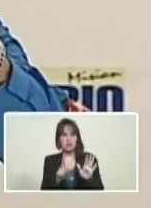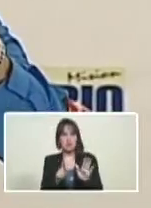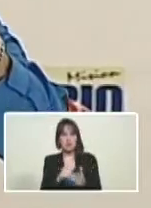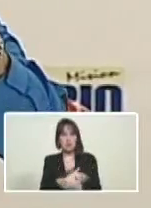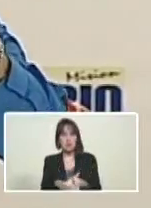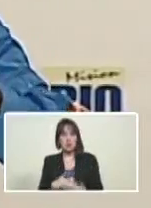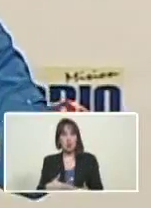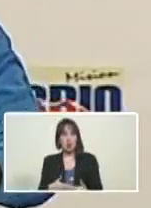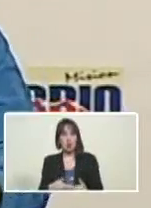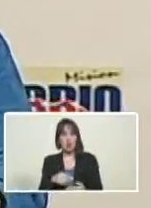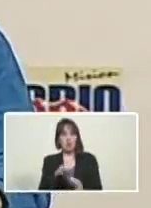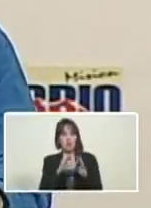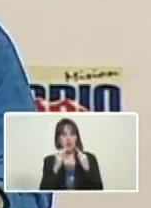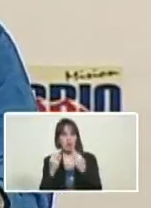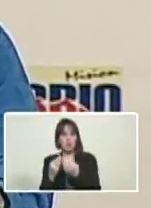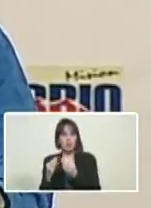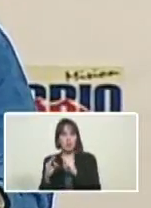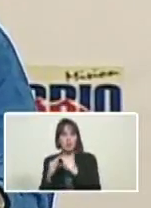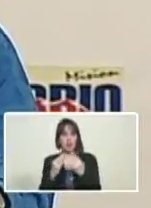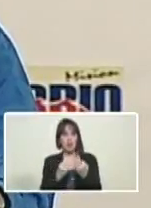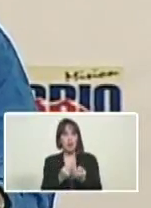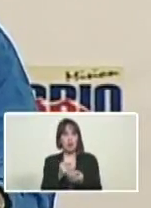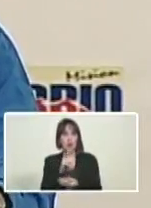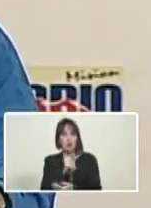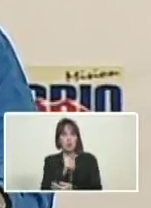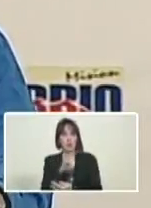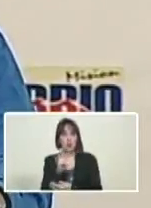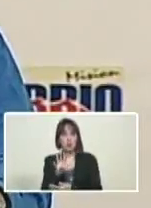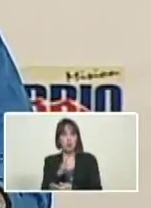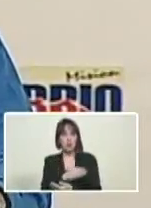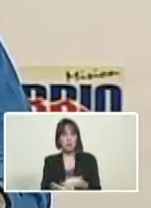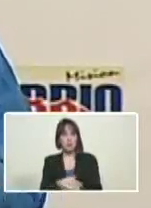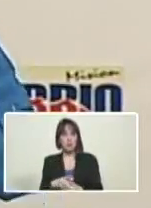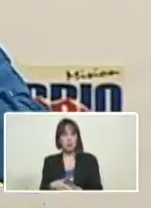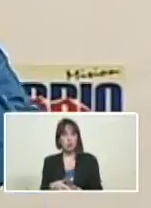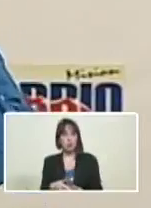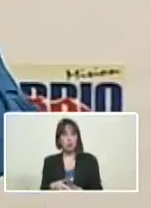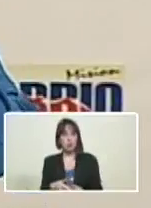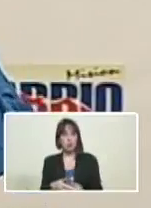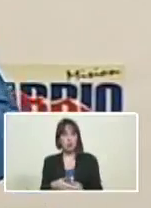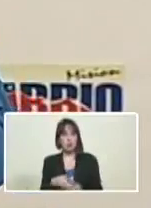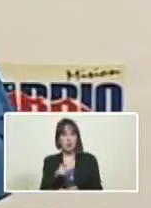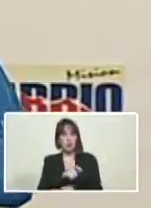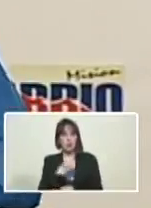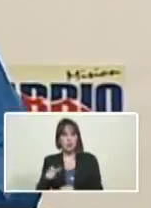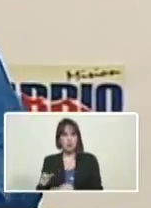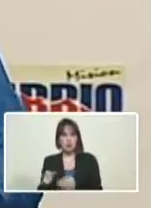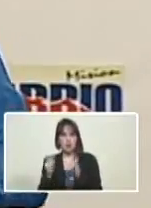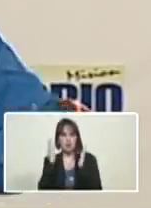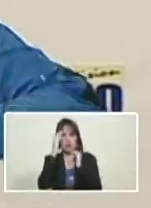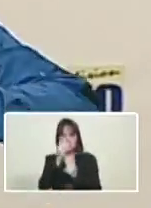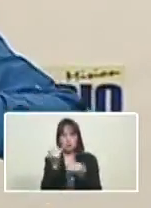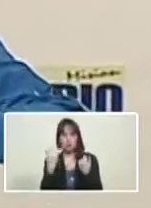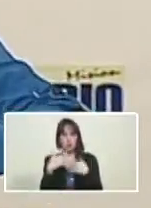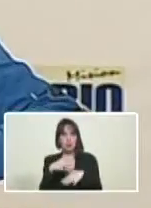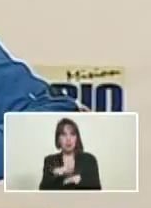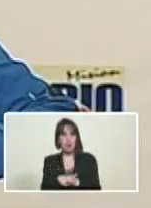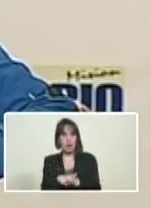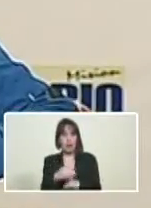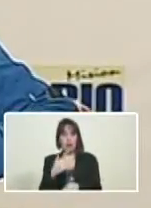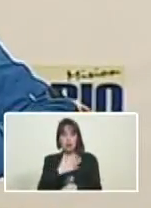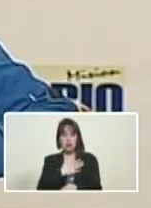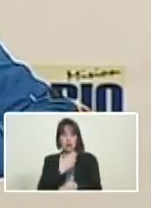hogares, más de 24 millones de compatriotas, y los atendemos de manera integral. Yo le